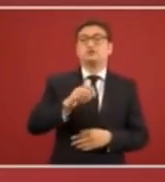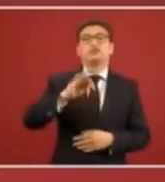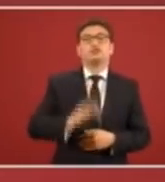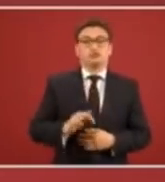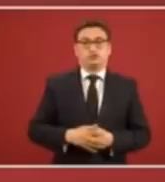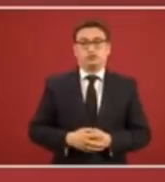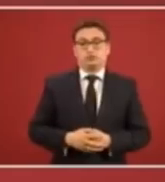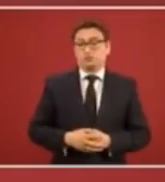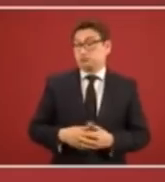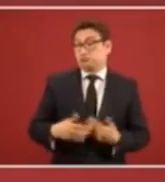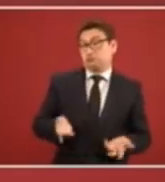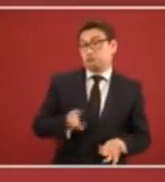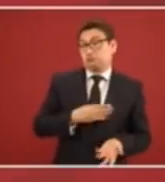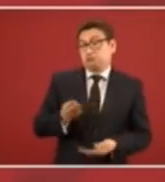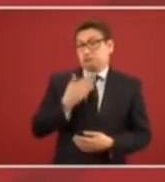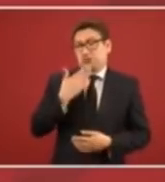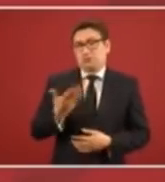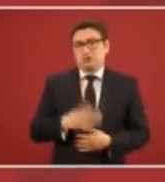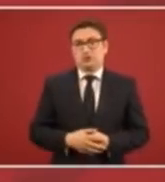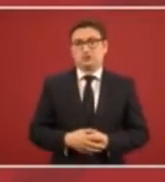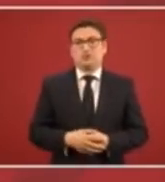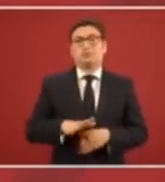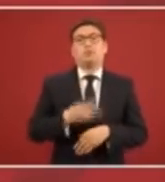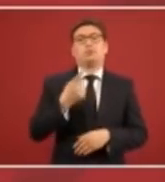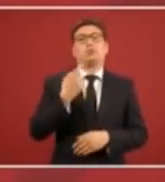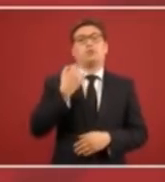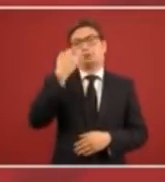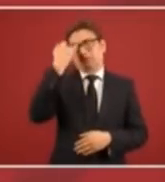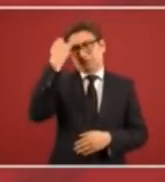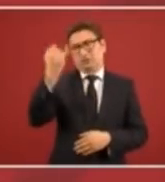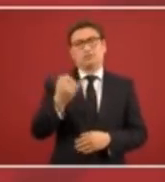Pues es muy bueno, porque imagínense,